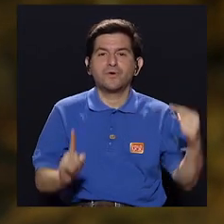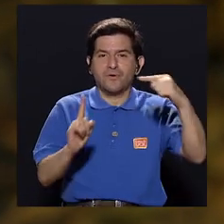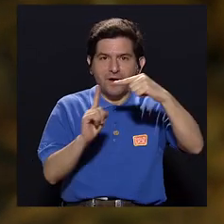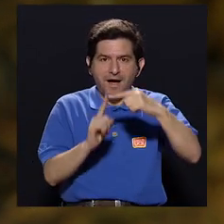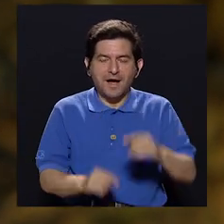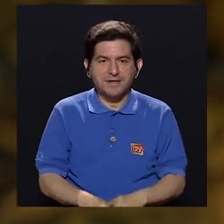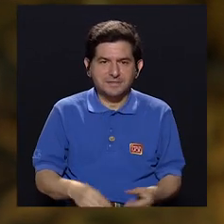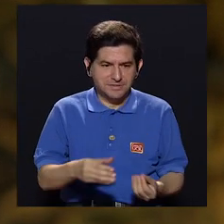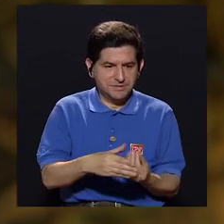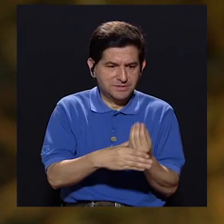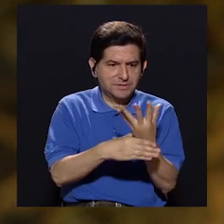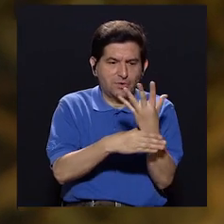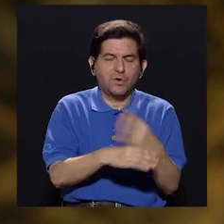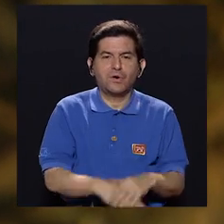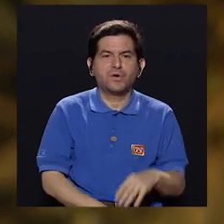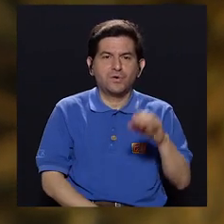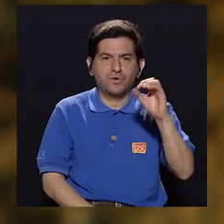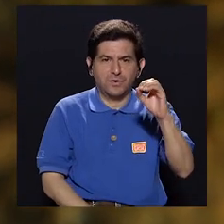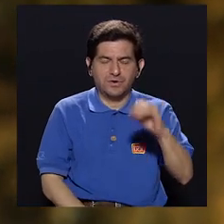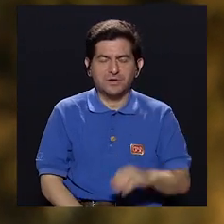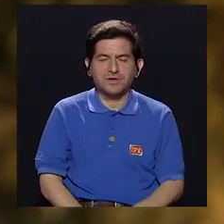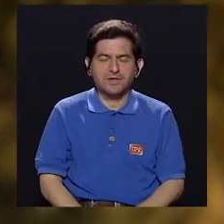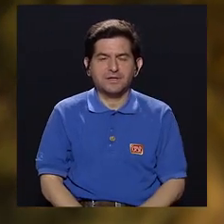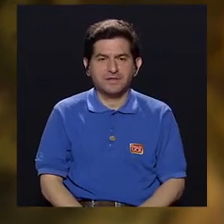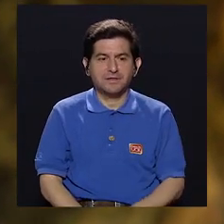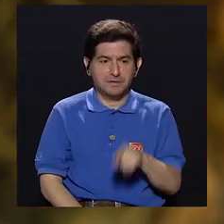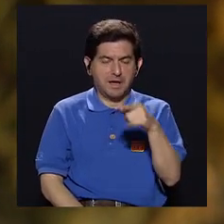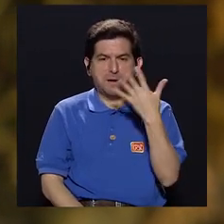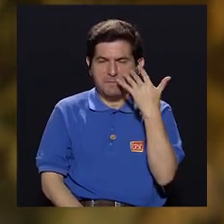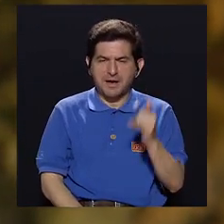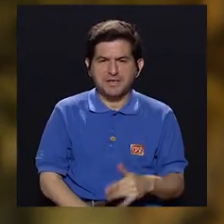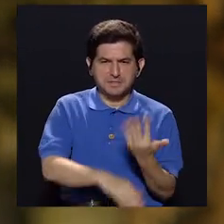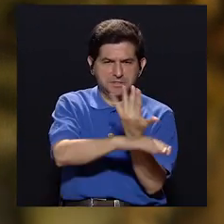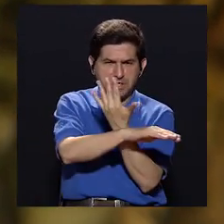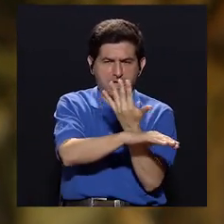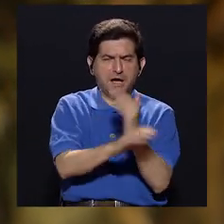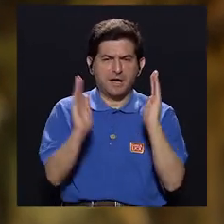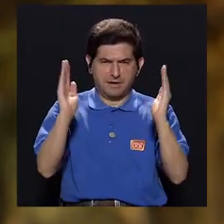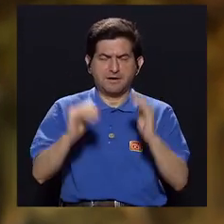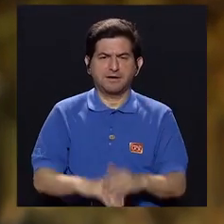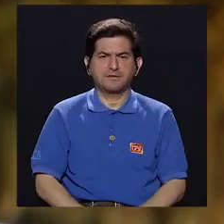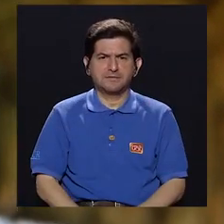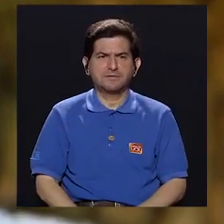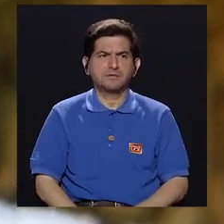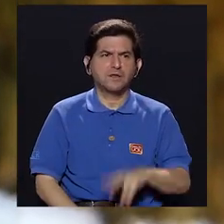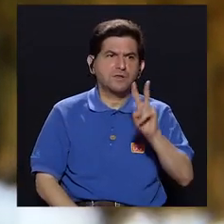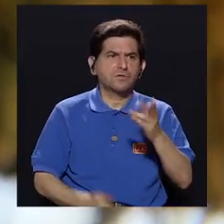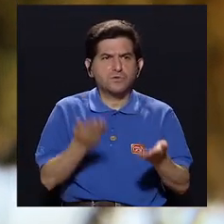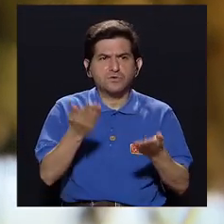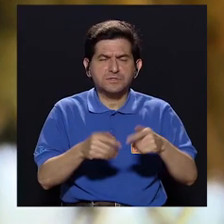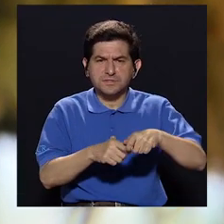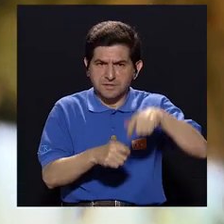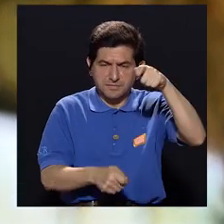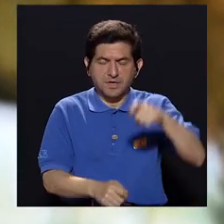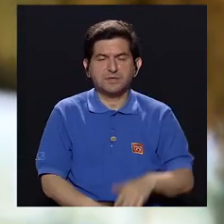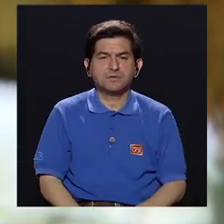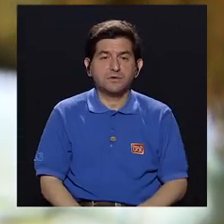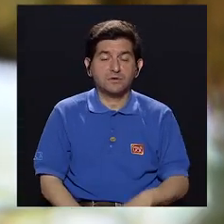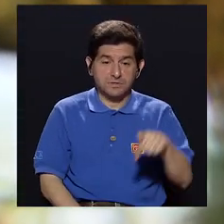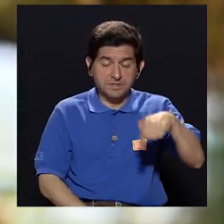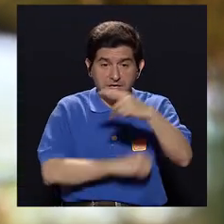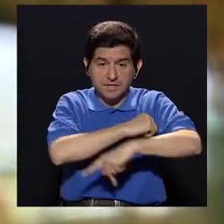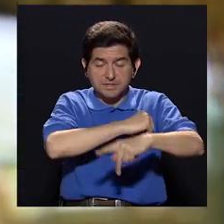que tienen el tamaño de un arbusto grande Un par de metros extraordinario y en nuestro país en Costa Rica tenemos más o